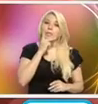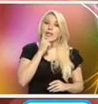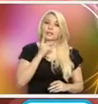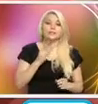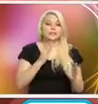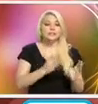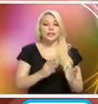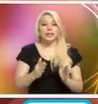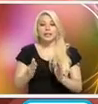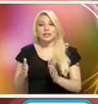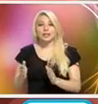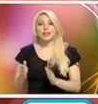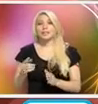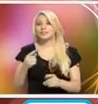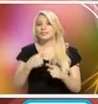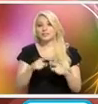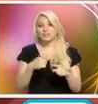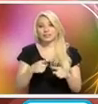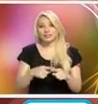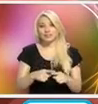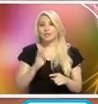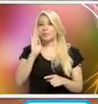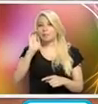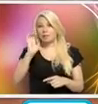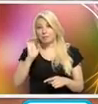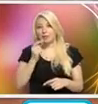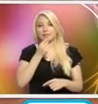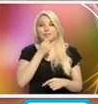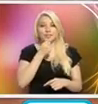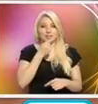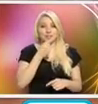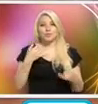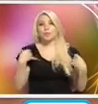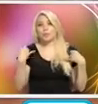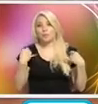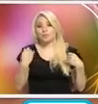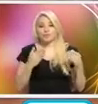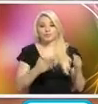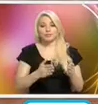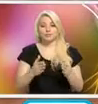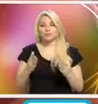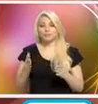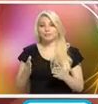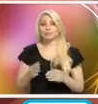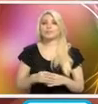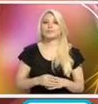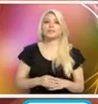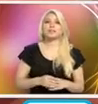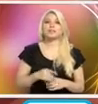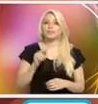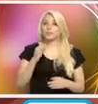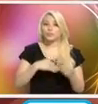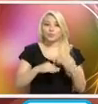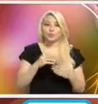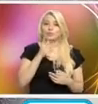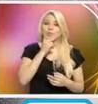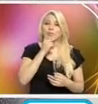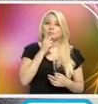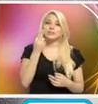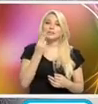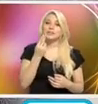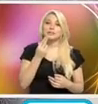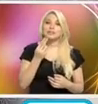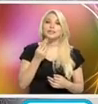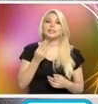diferente. La adolescencia es maravillosa porque después de la adolescencia tú vas a ver despegar a tus hijos, ¿no? O atorarse terriblemente. Pero